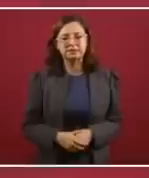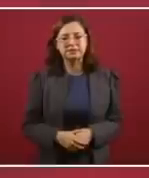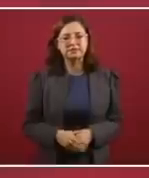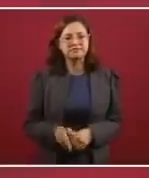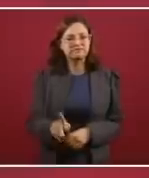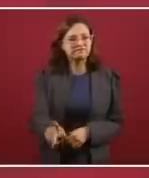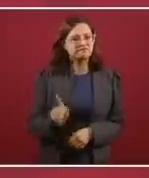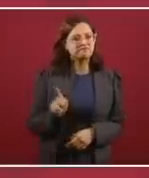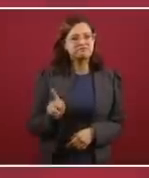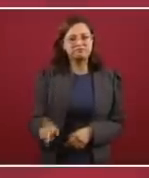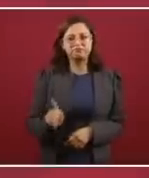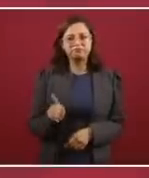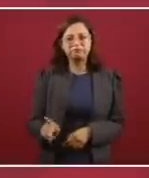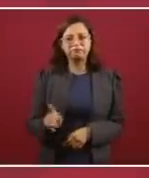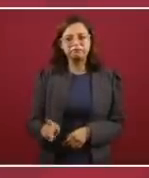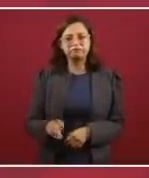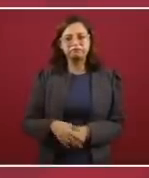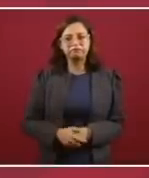simuladores,